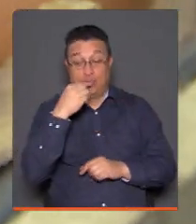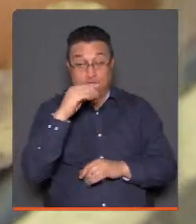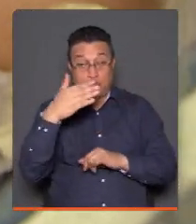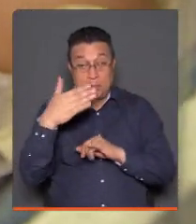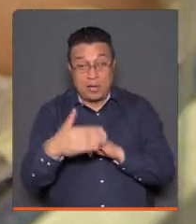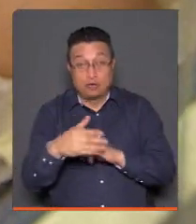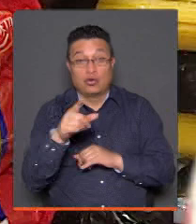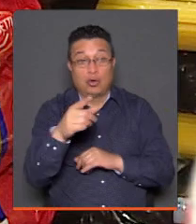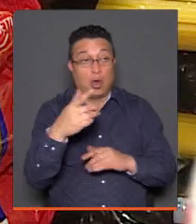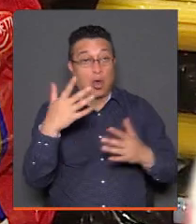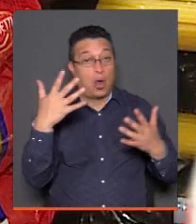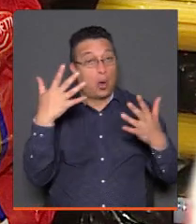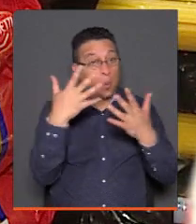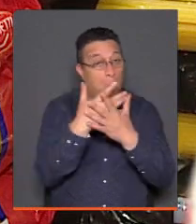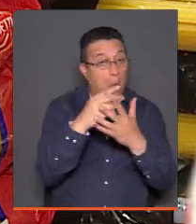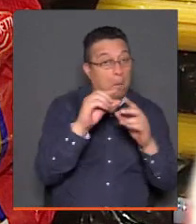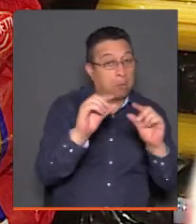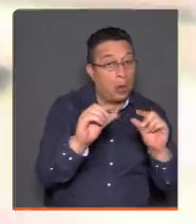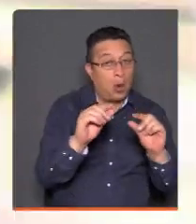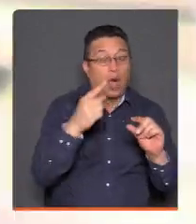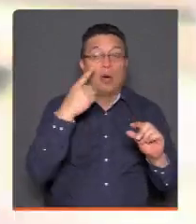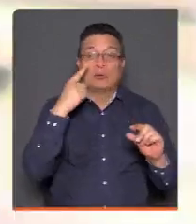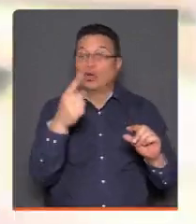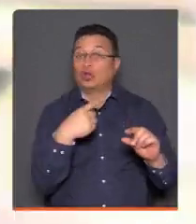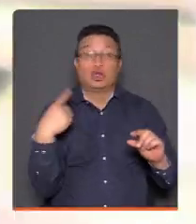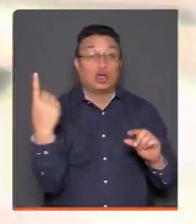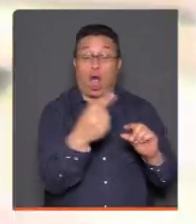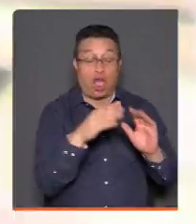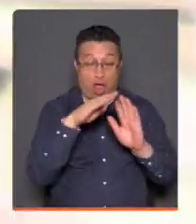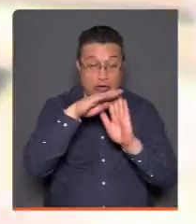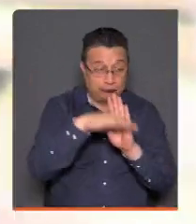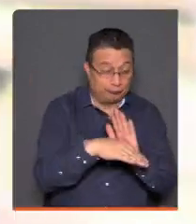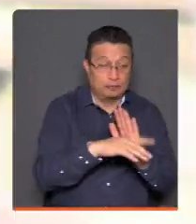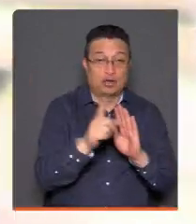no lo notará tanto, porque no todos los precios caen, sino que suben menos.